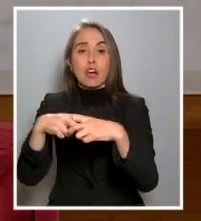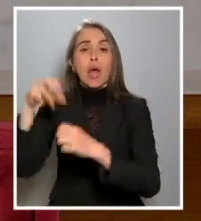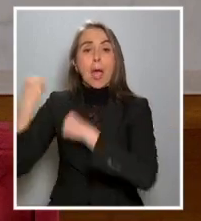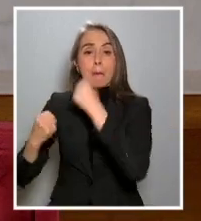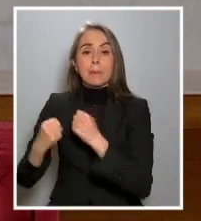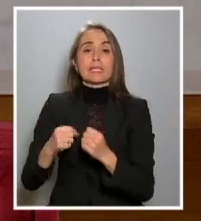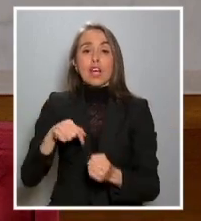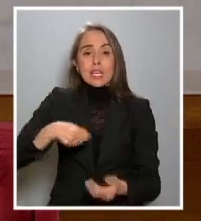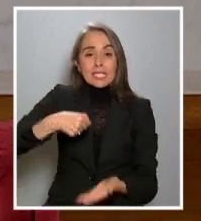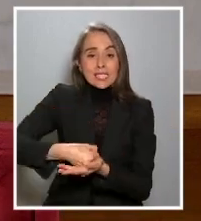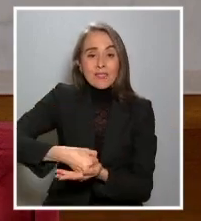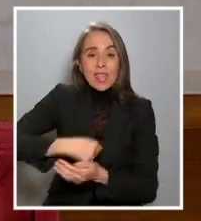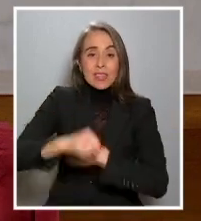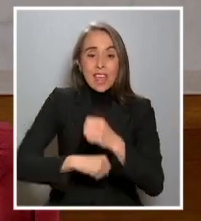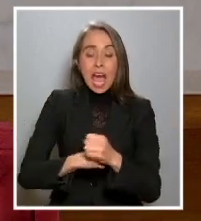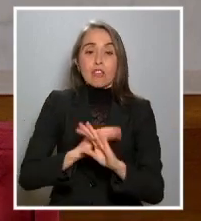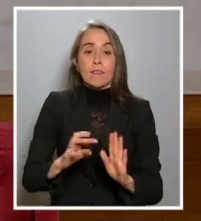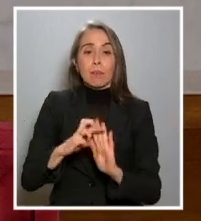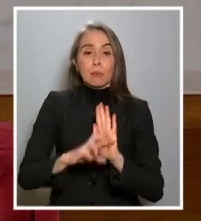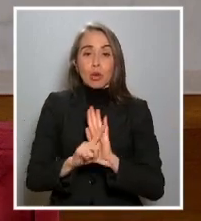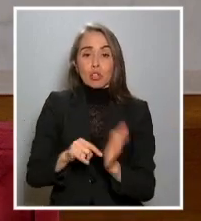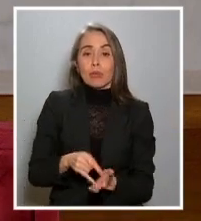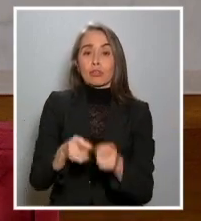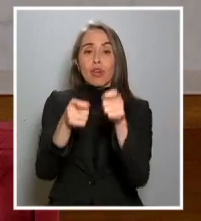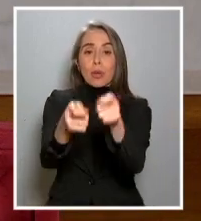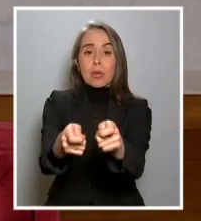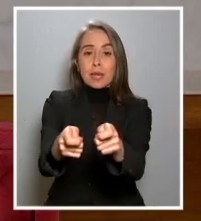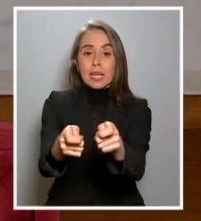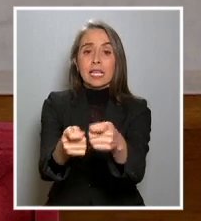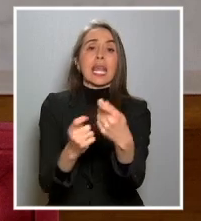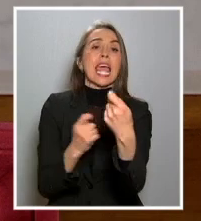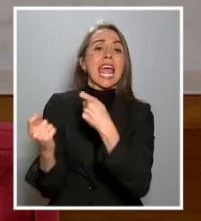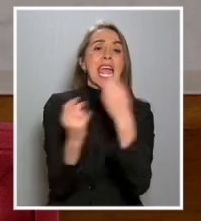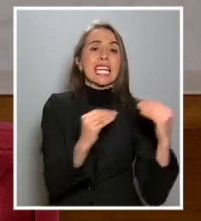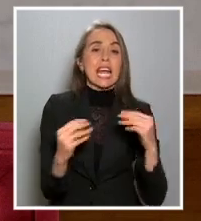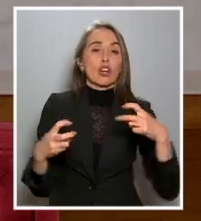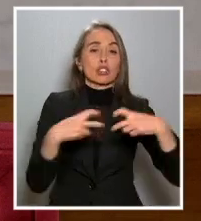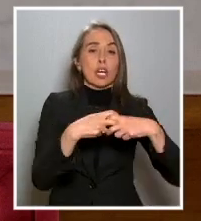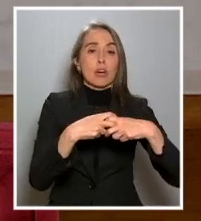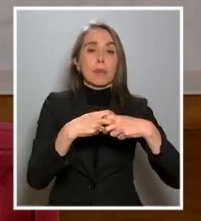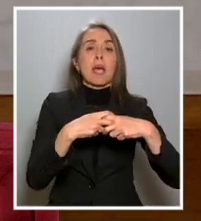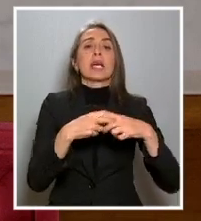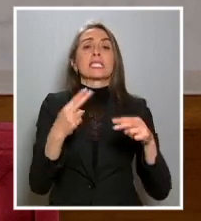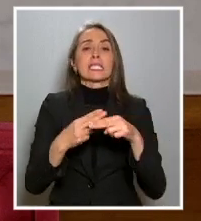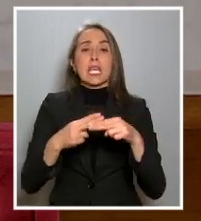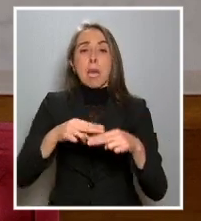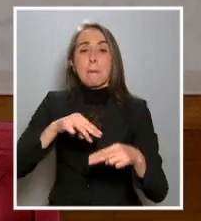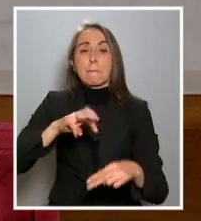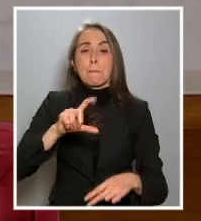fines de este año con la presentación al Congreso de un proyecto de ley de negociación colectiva multinivel.